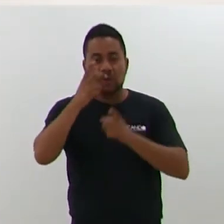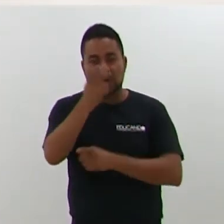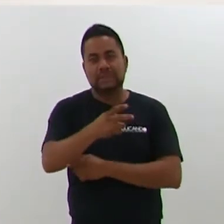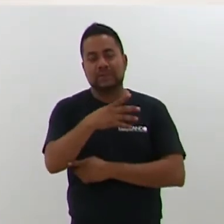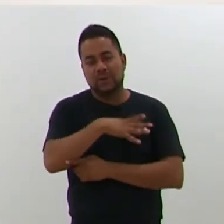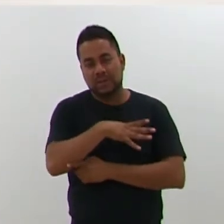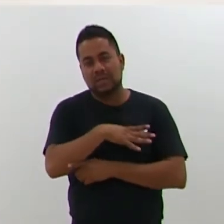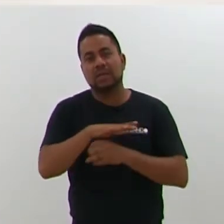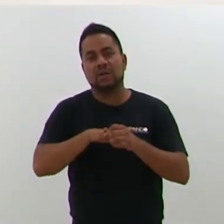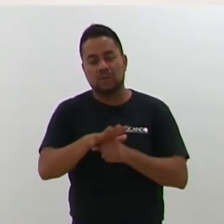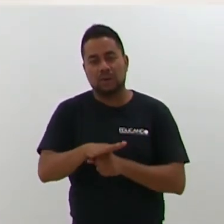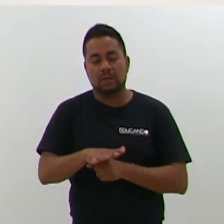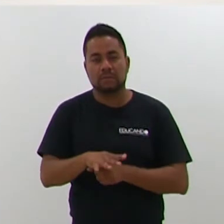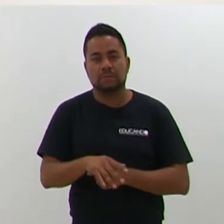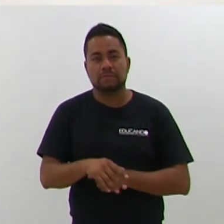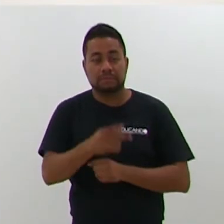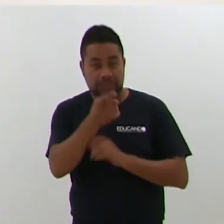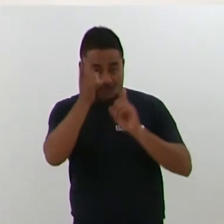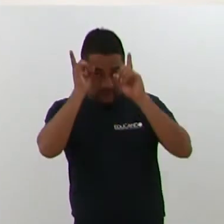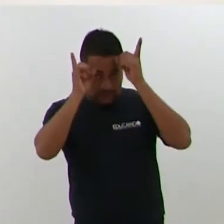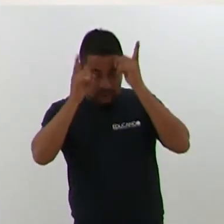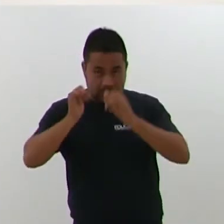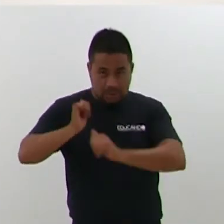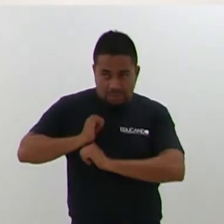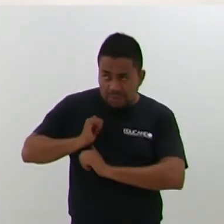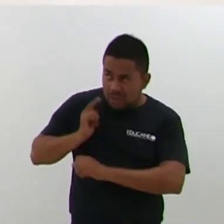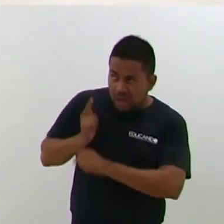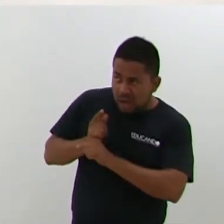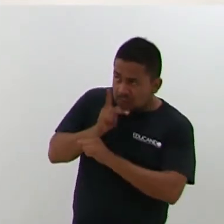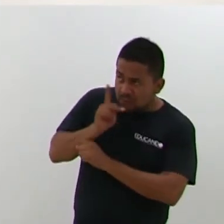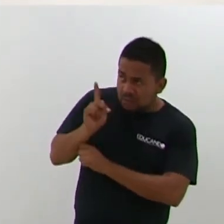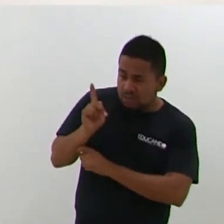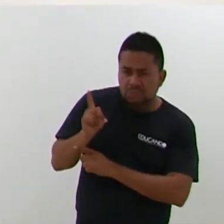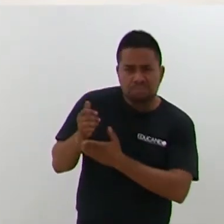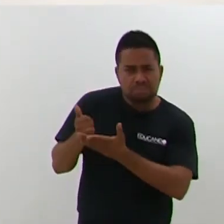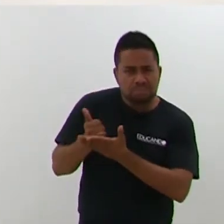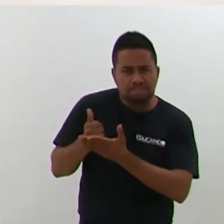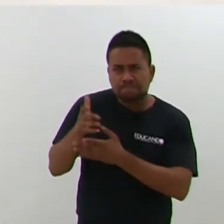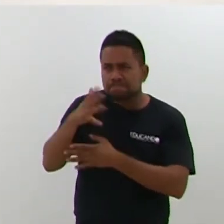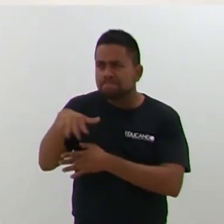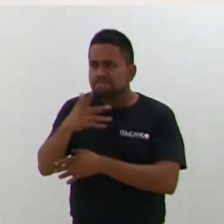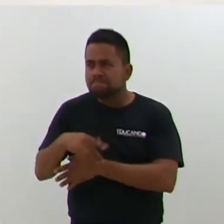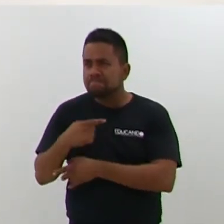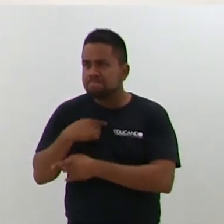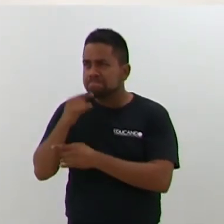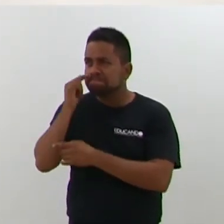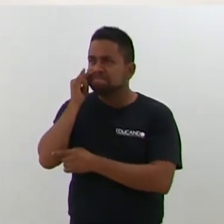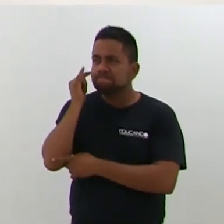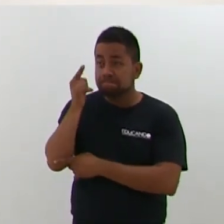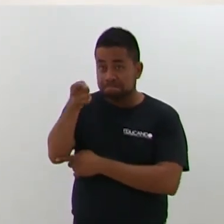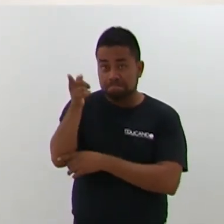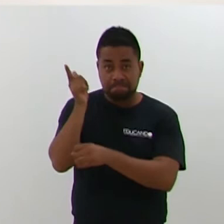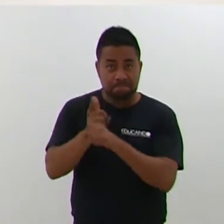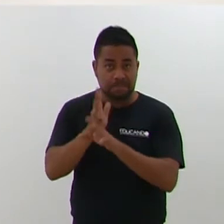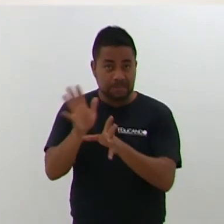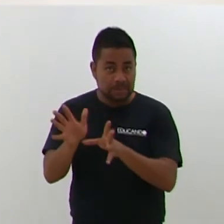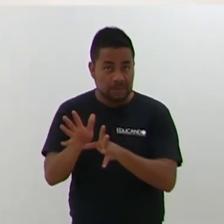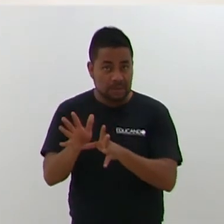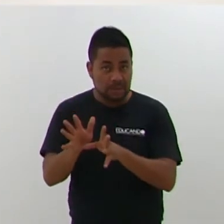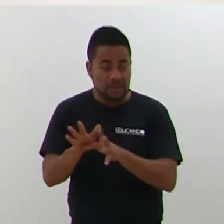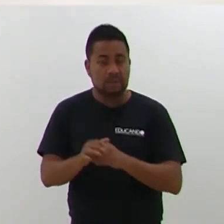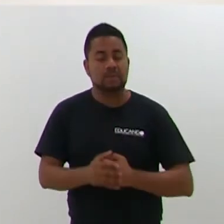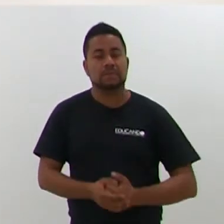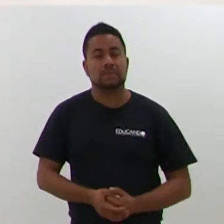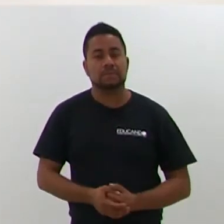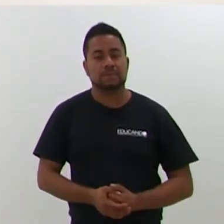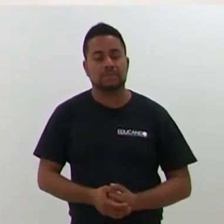hormiguero. Esta hormiga, quiero que me ayuden a buscarla. Yo no la veo. ¿Ustedes la ven? Hormigueo,